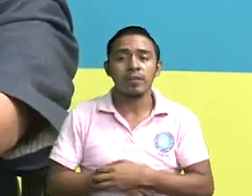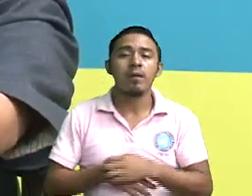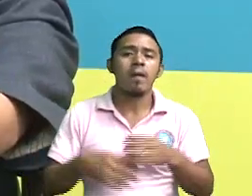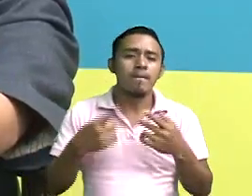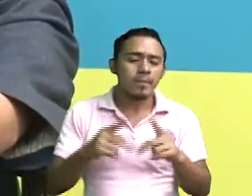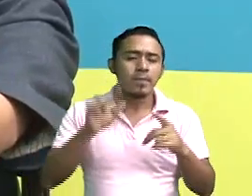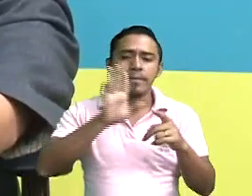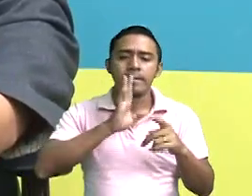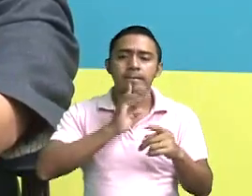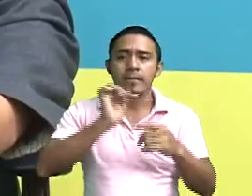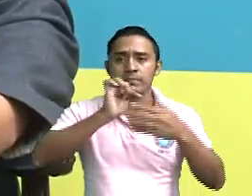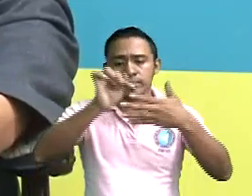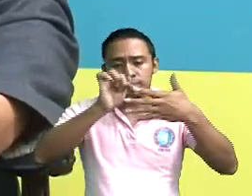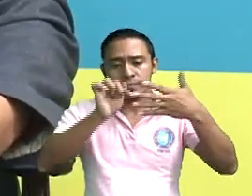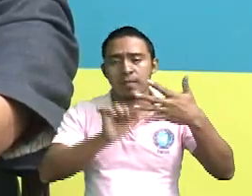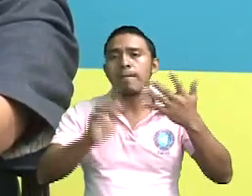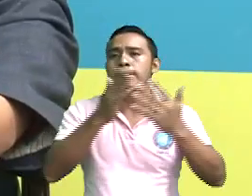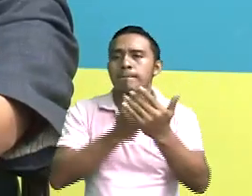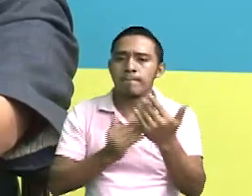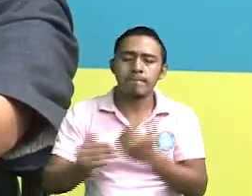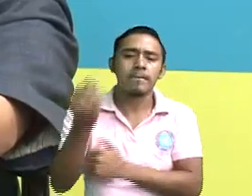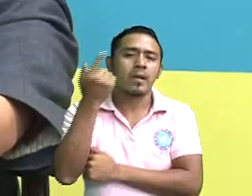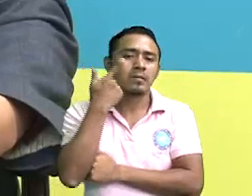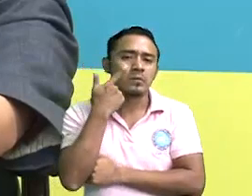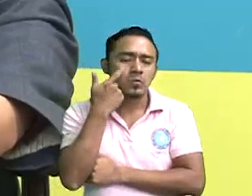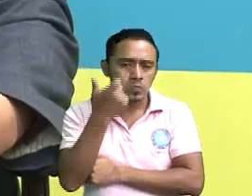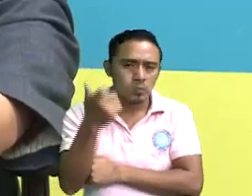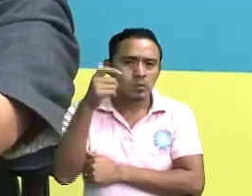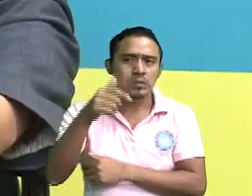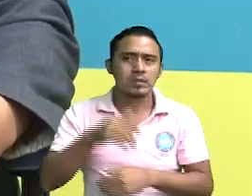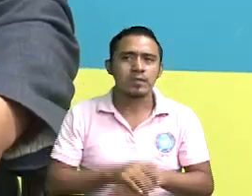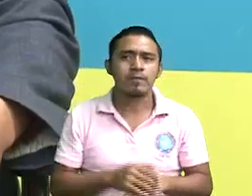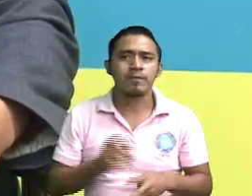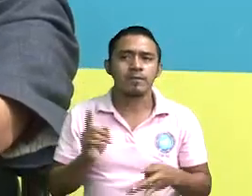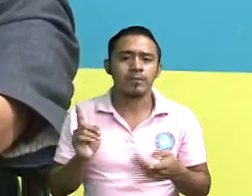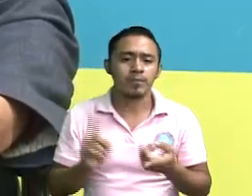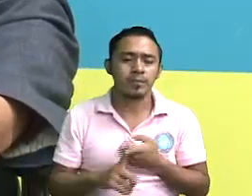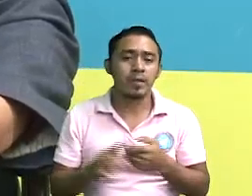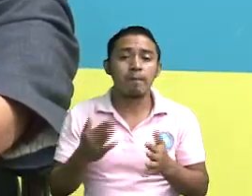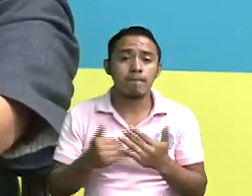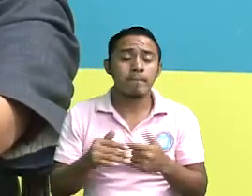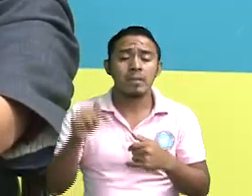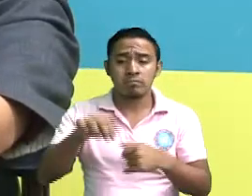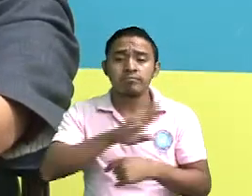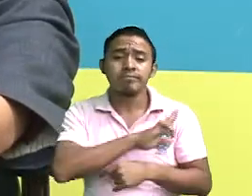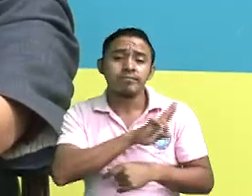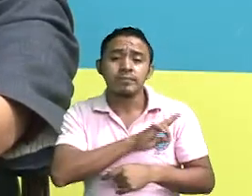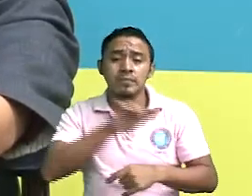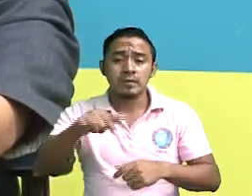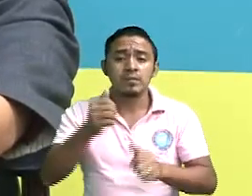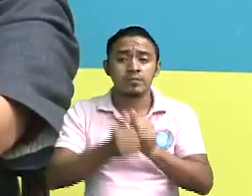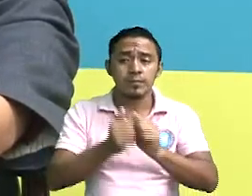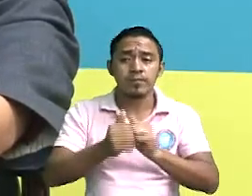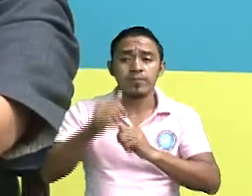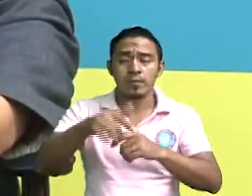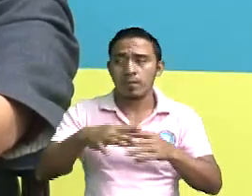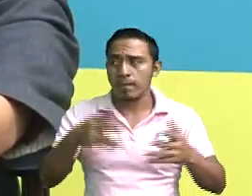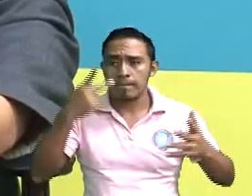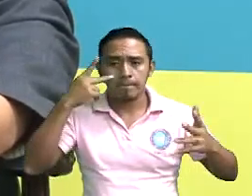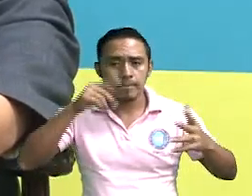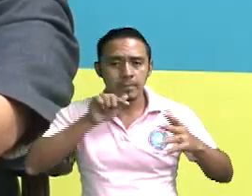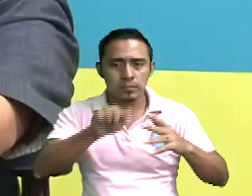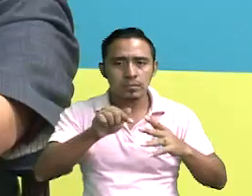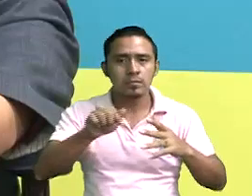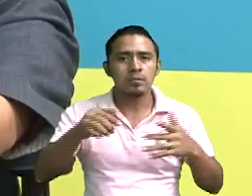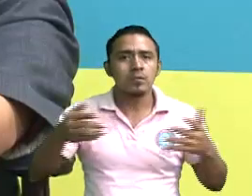aquellas enfermedades que son muy comunes, vamos a hablar de las enfermedades que son más prevalentes de este tipo, cómo identificarlas